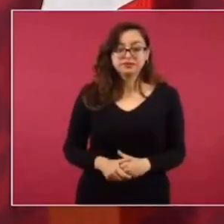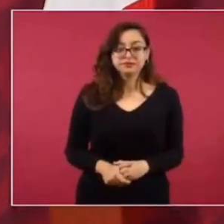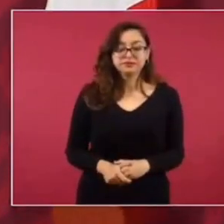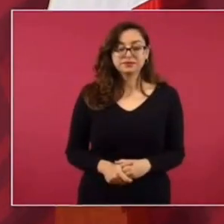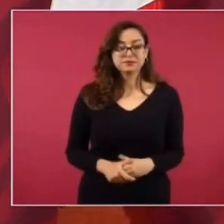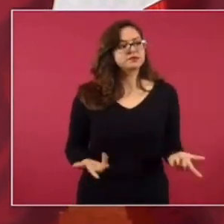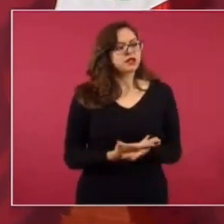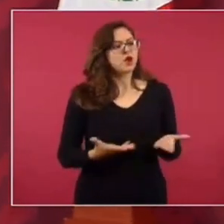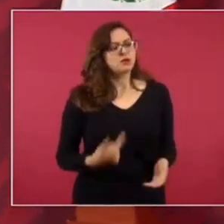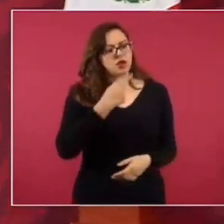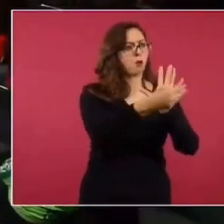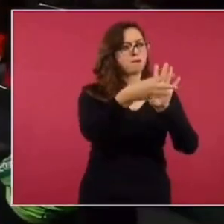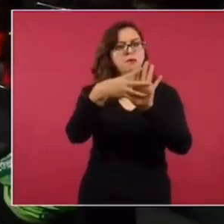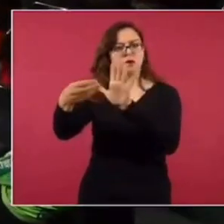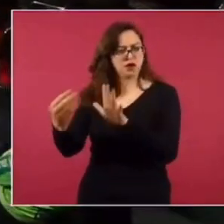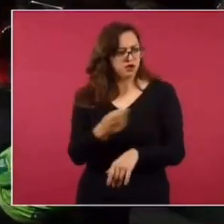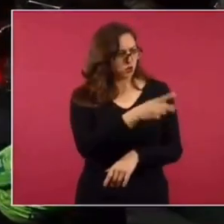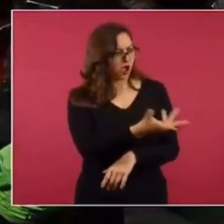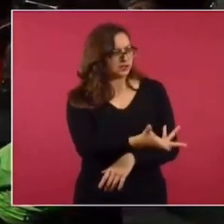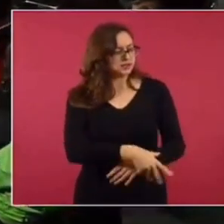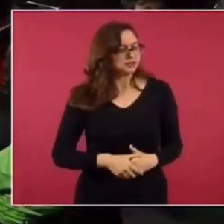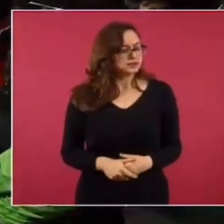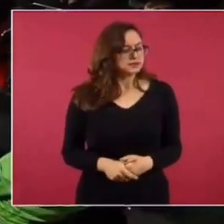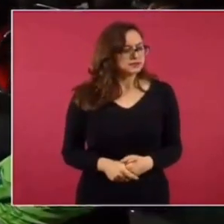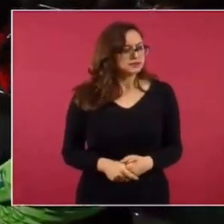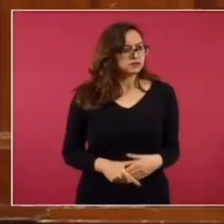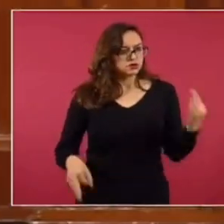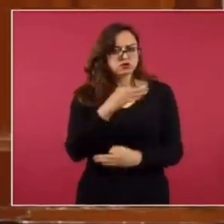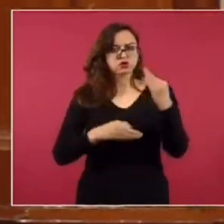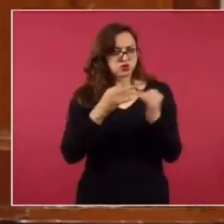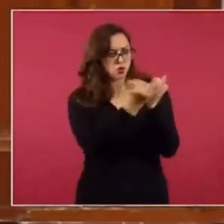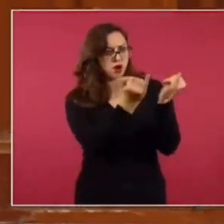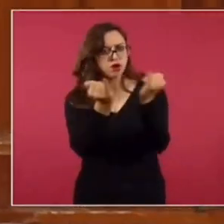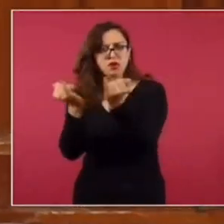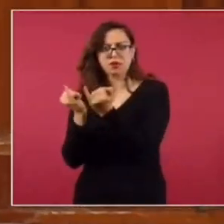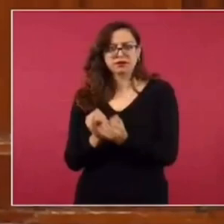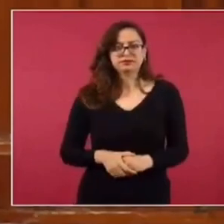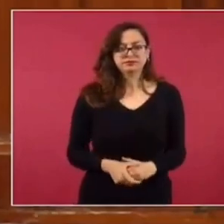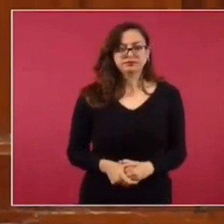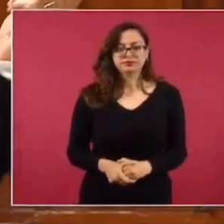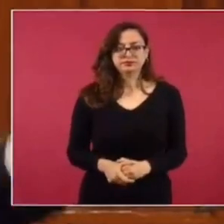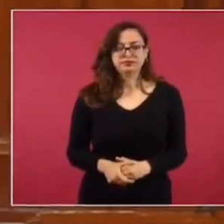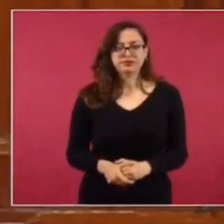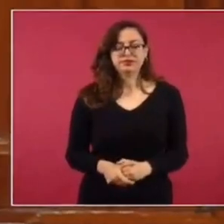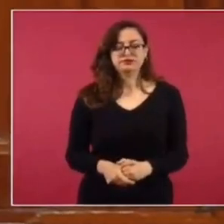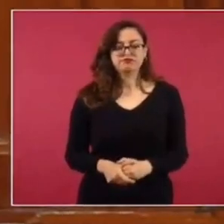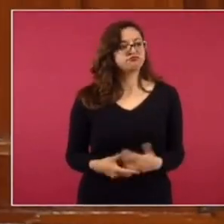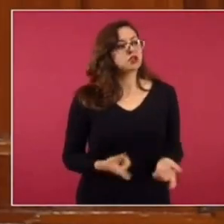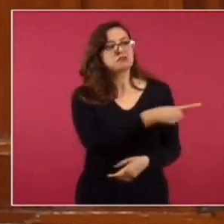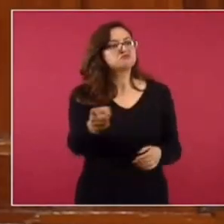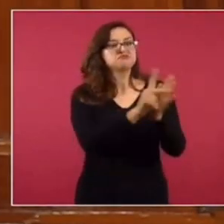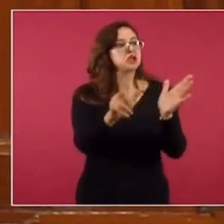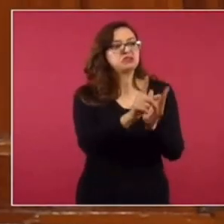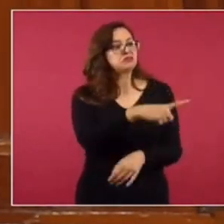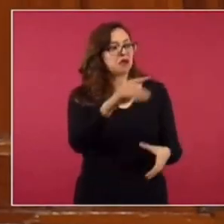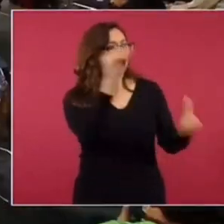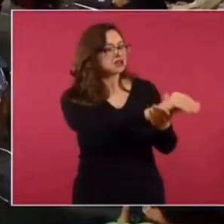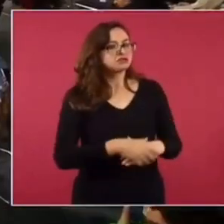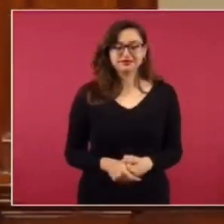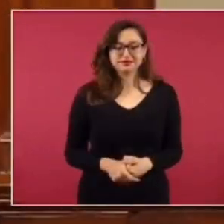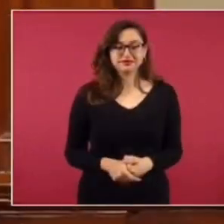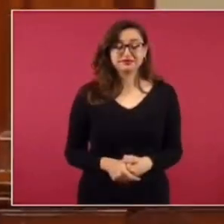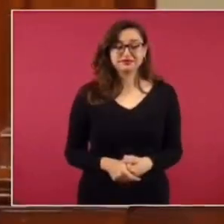todas el boletín y te salen así parejos O sea no te hacen caso